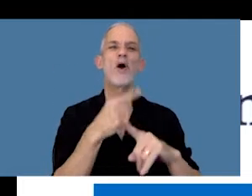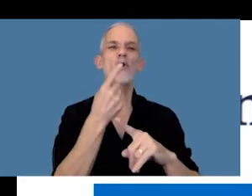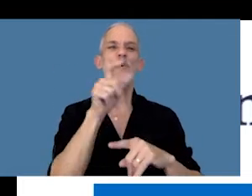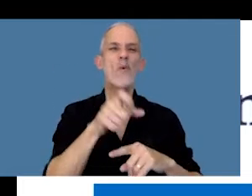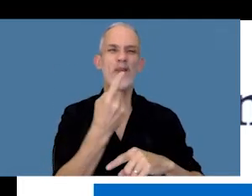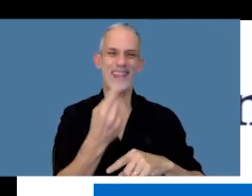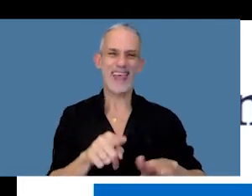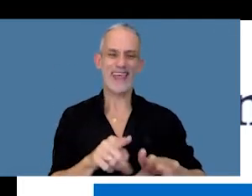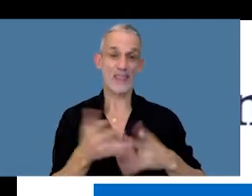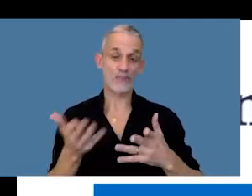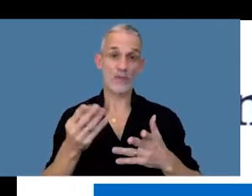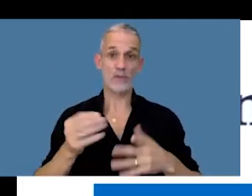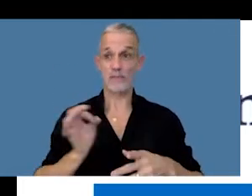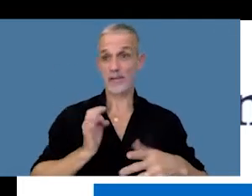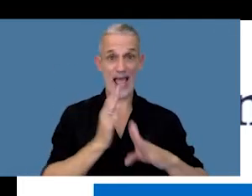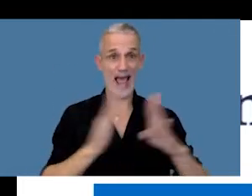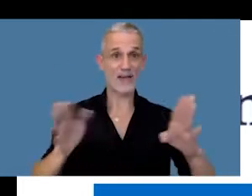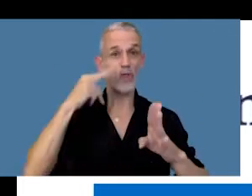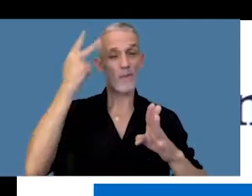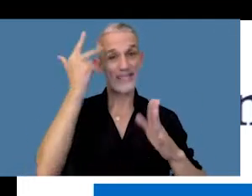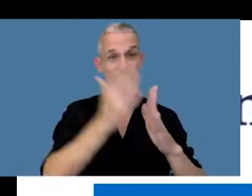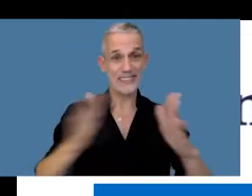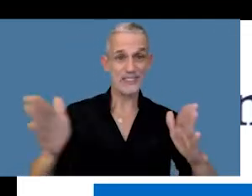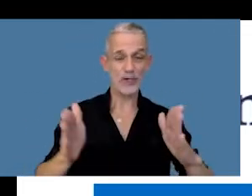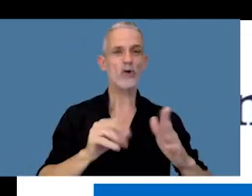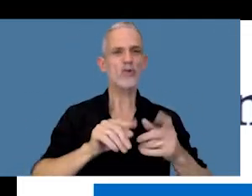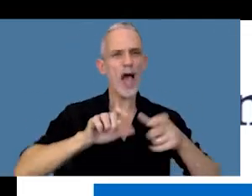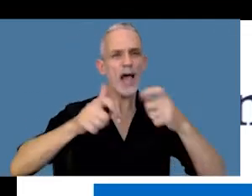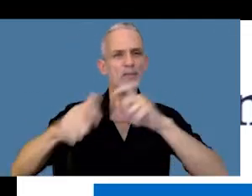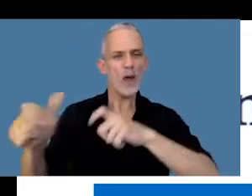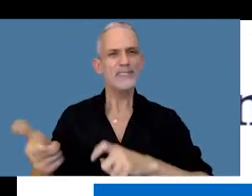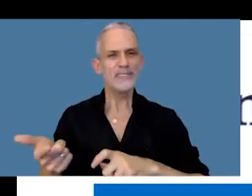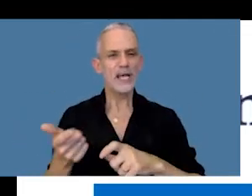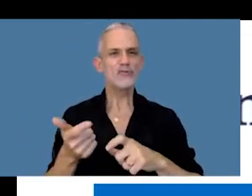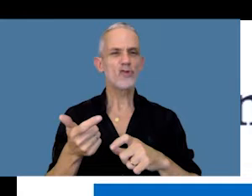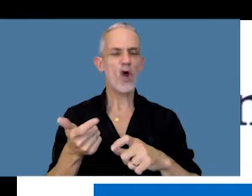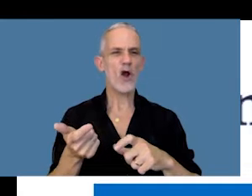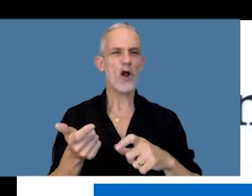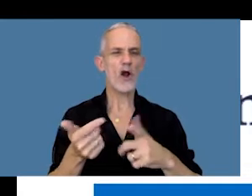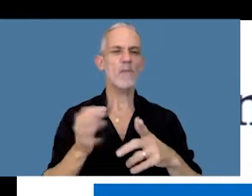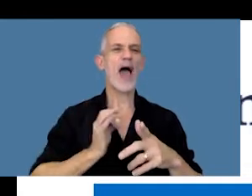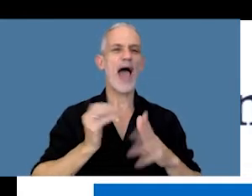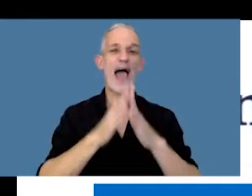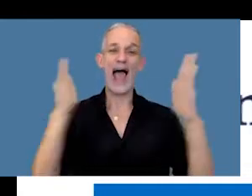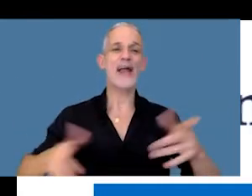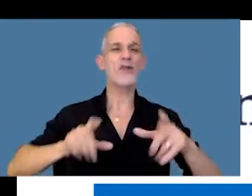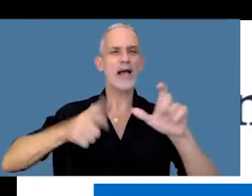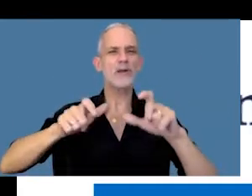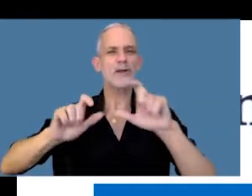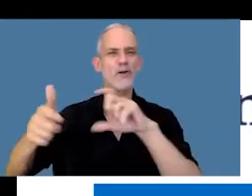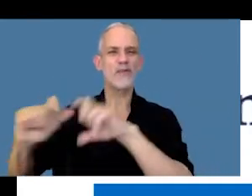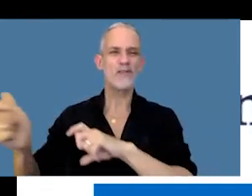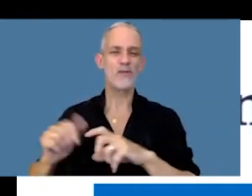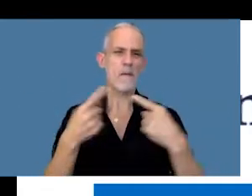a partir del año 2018 es actualizado en forma anual. Ahí, bueno, en el material